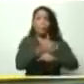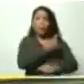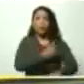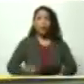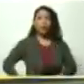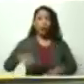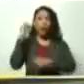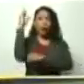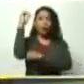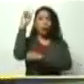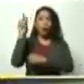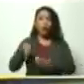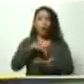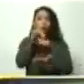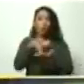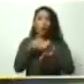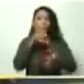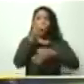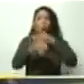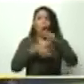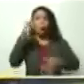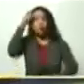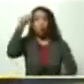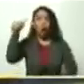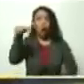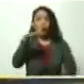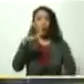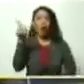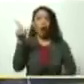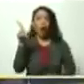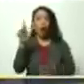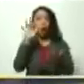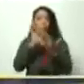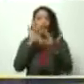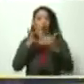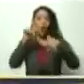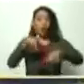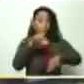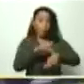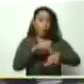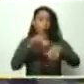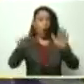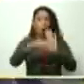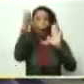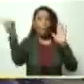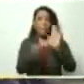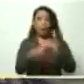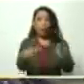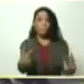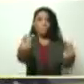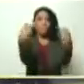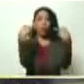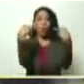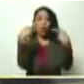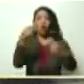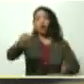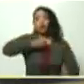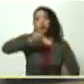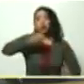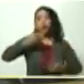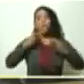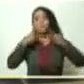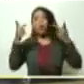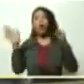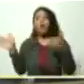de la Asamblea Nacional le explicara a nuestro pueblo que está en sintonía total en este momento alta sintonía de esta rueda de prensa de